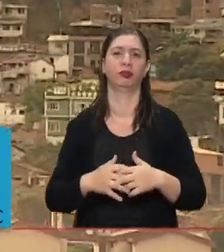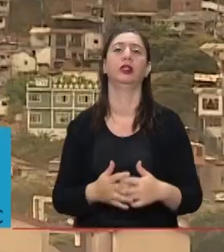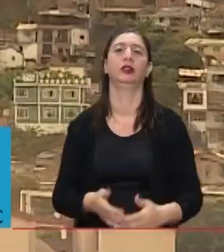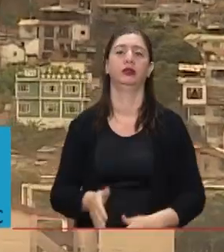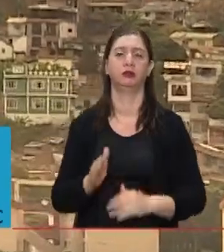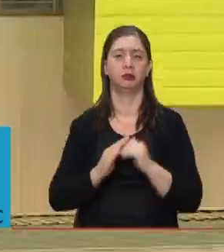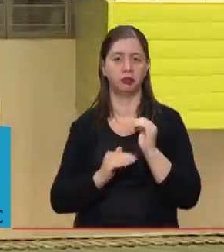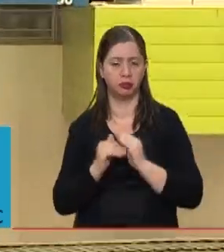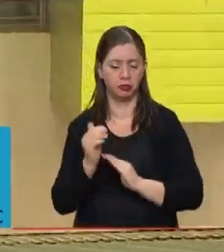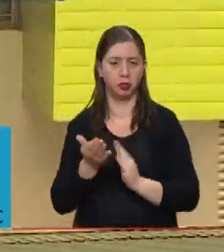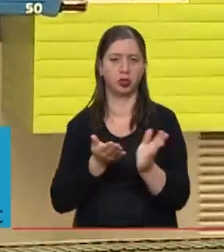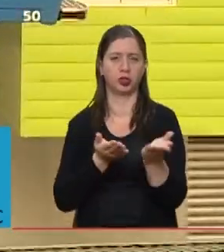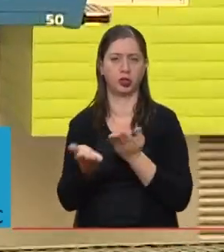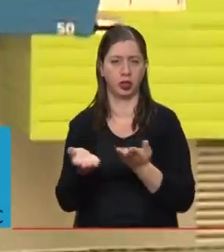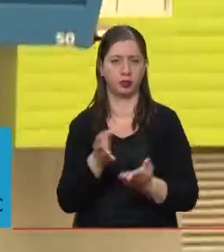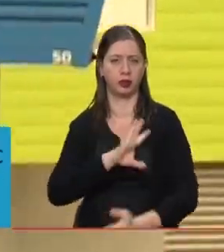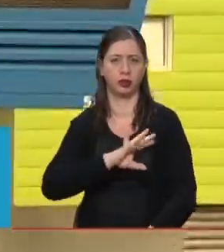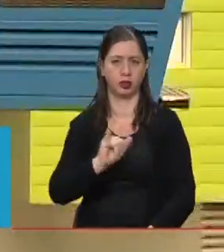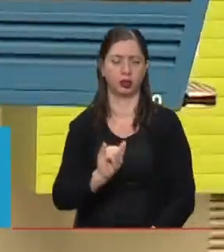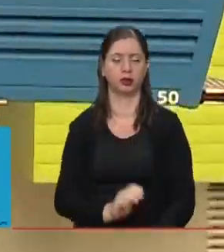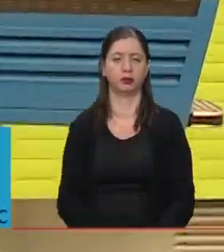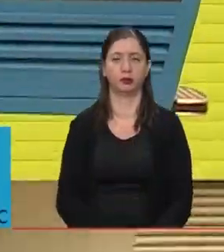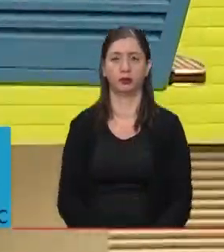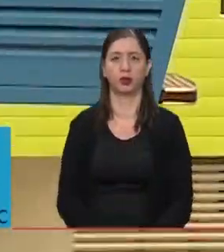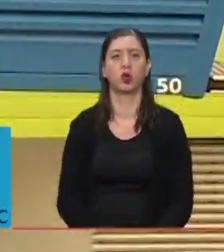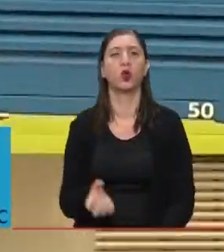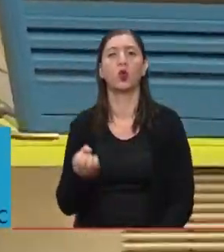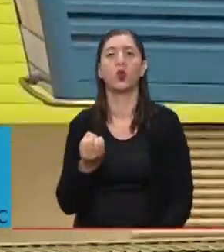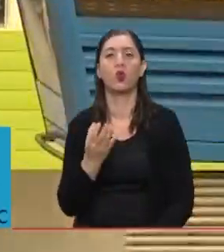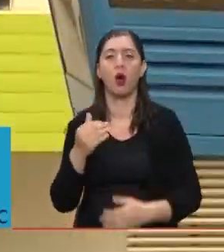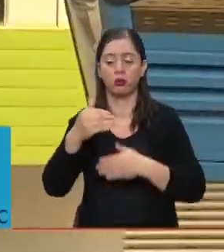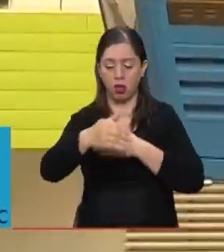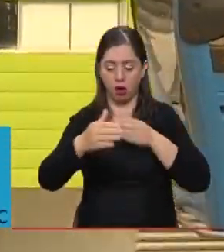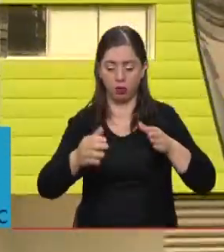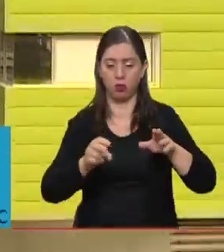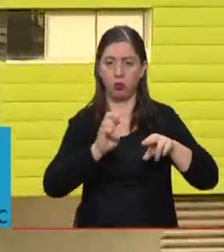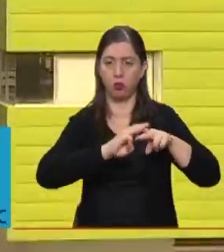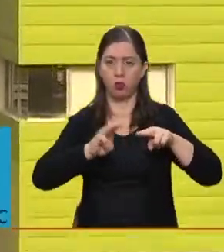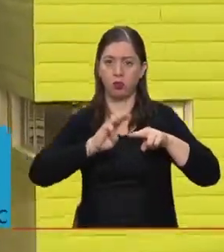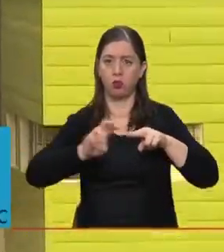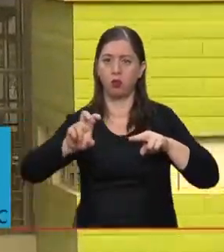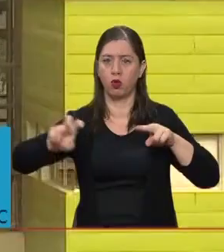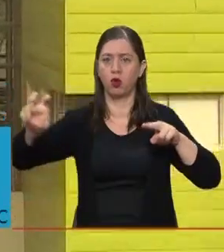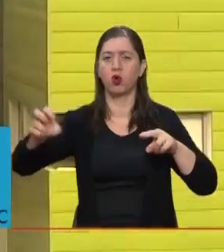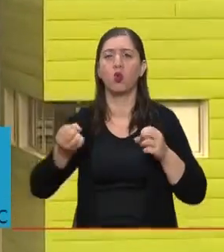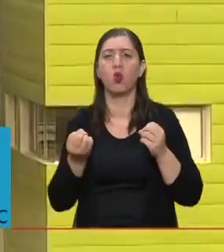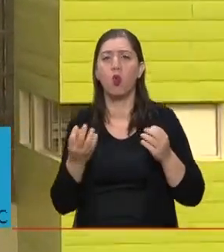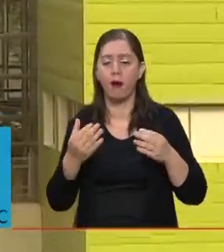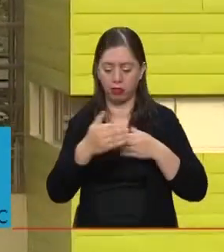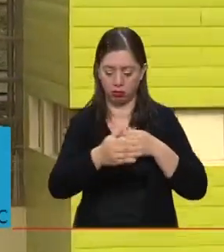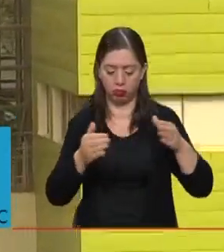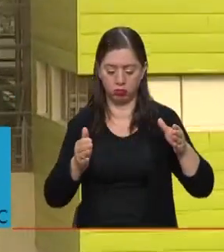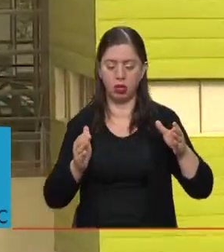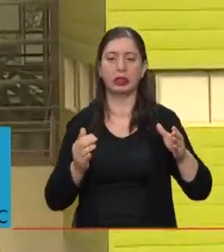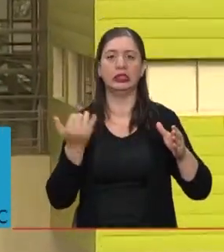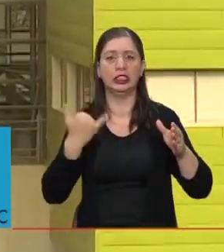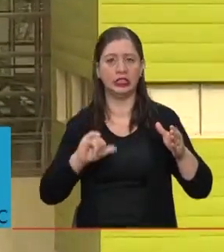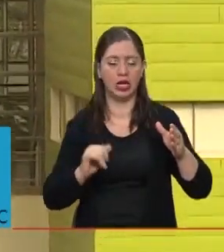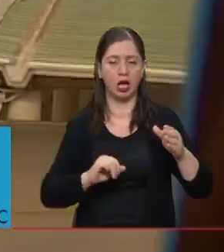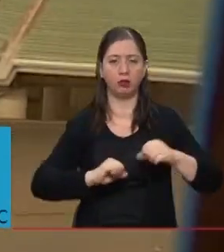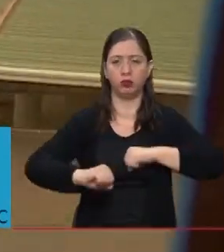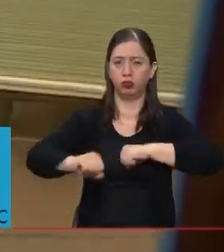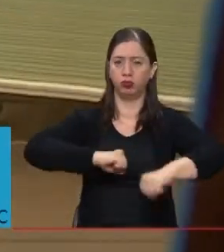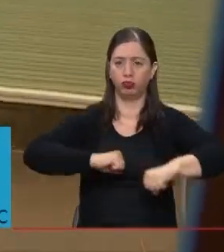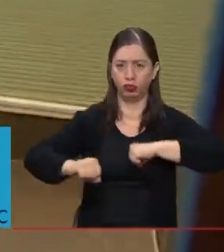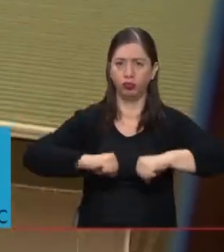y siempre presta al servicio de los caleños. ¿Cuántas cabinas? Hablábamos de 2.200 usuarios diariamente, pero ¿cuántas cabinas están ya al servicio total